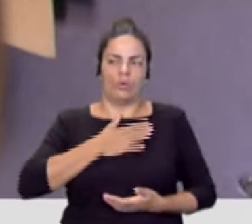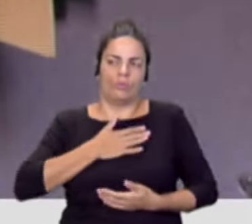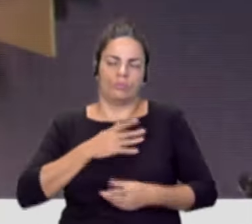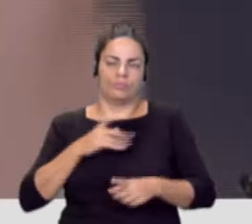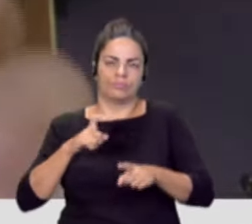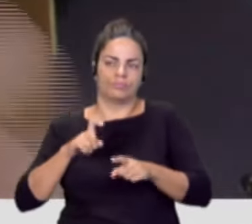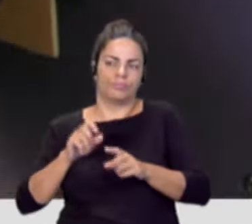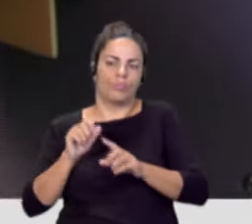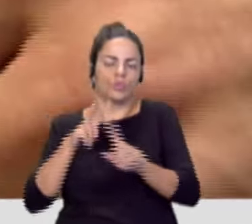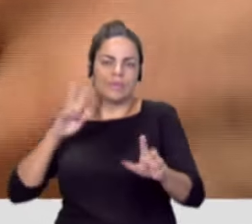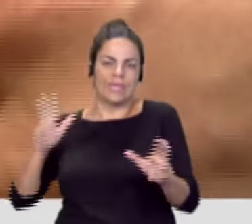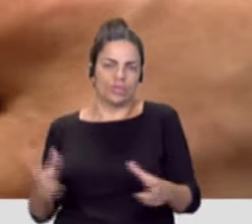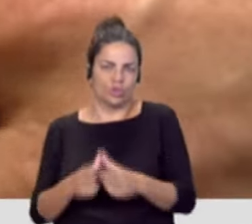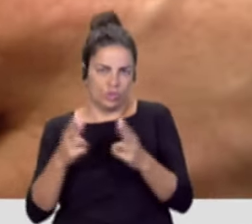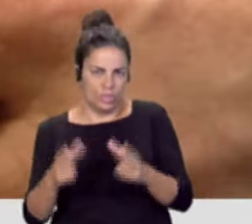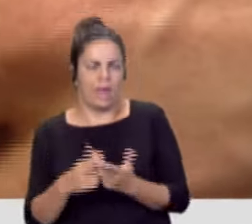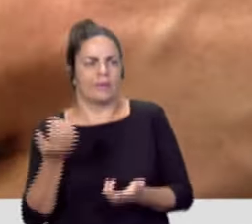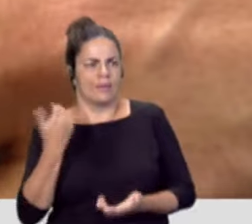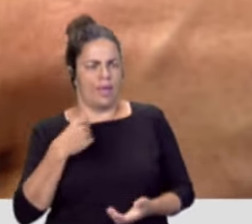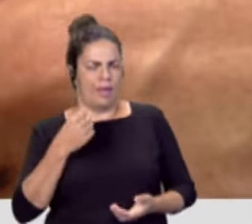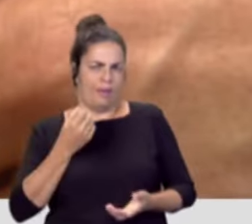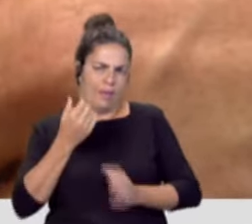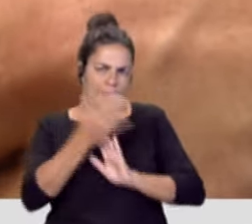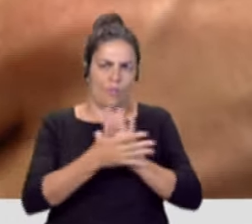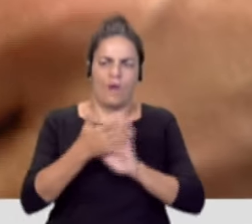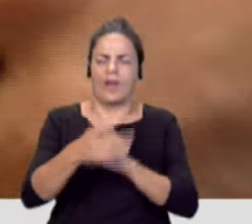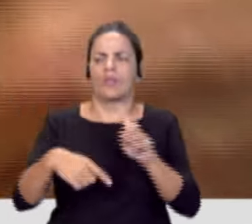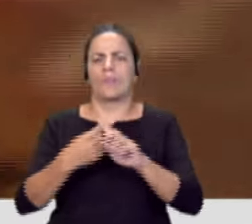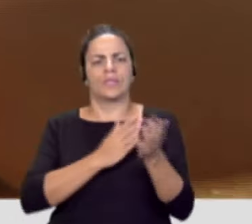hemos hablado y los medios de comunicación se han hecho